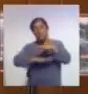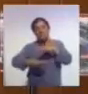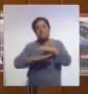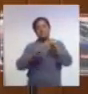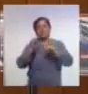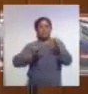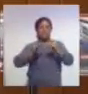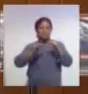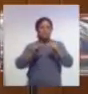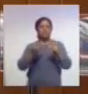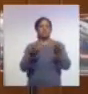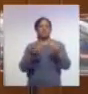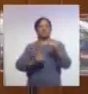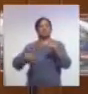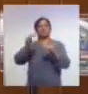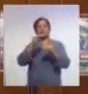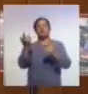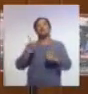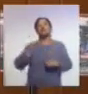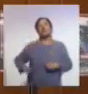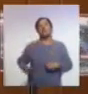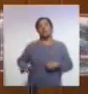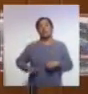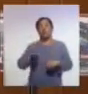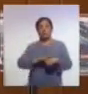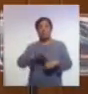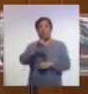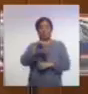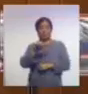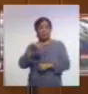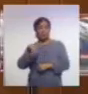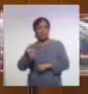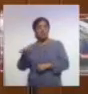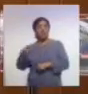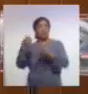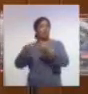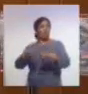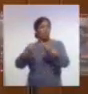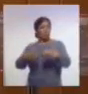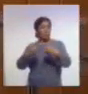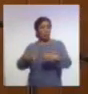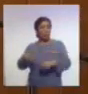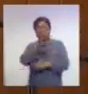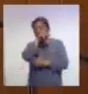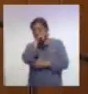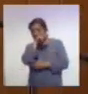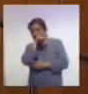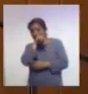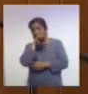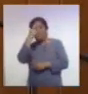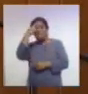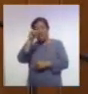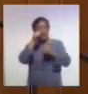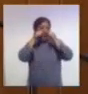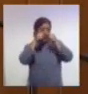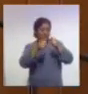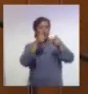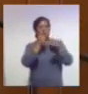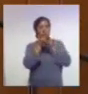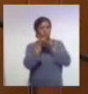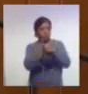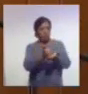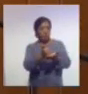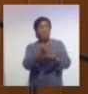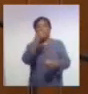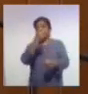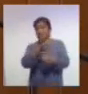superior, donde el señor gobernador Marco Antonio Mena Rodríguez está muy ocupado y preocupado para poder ayudar